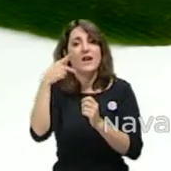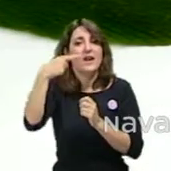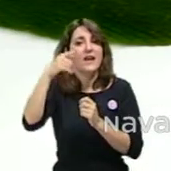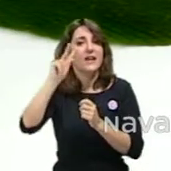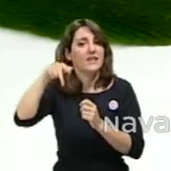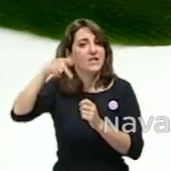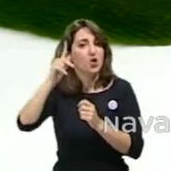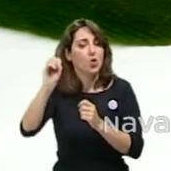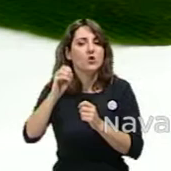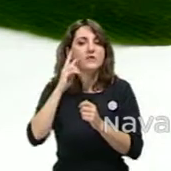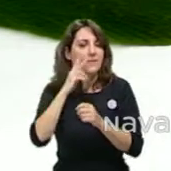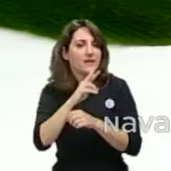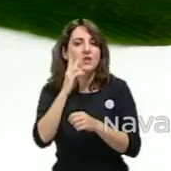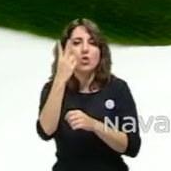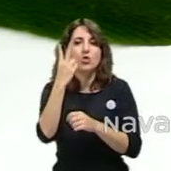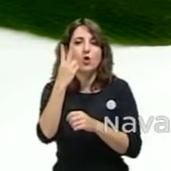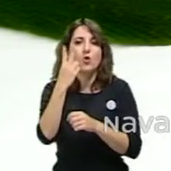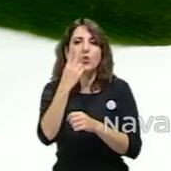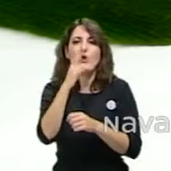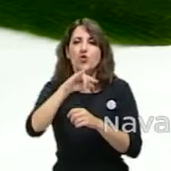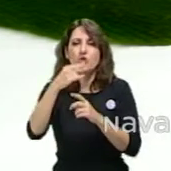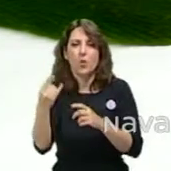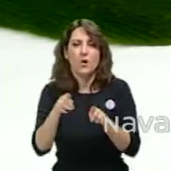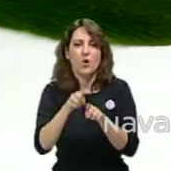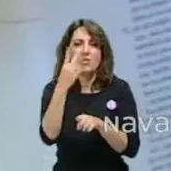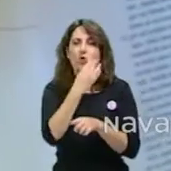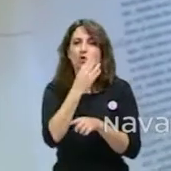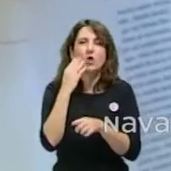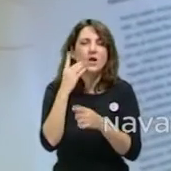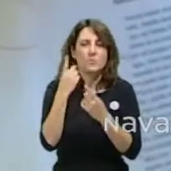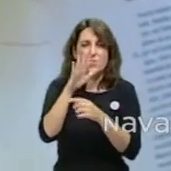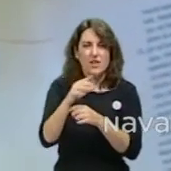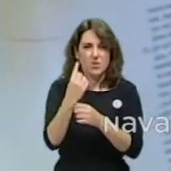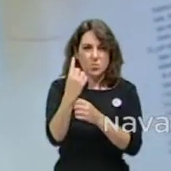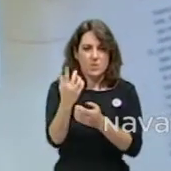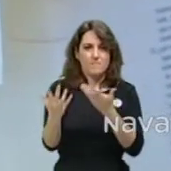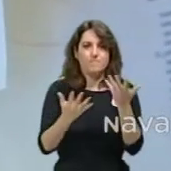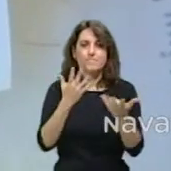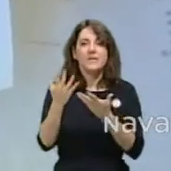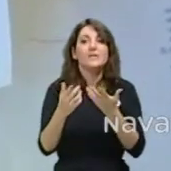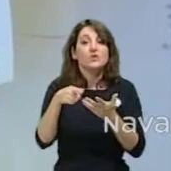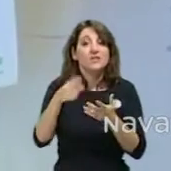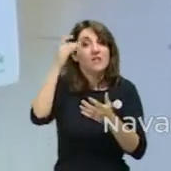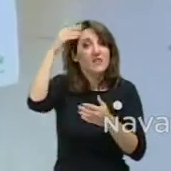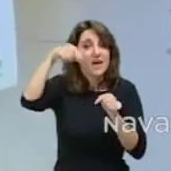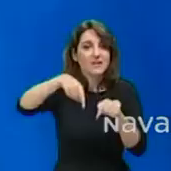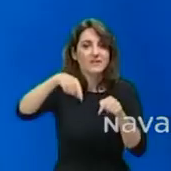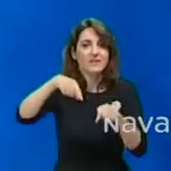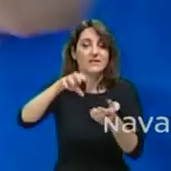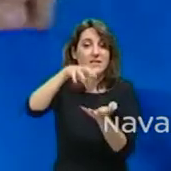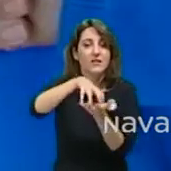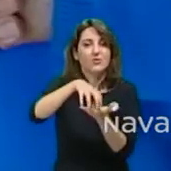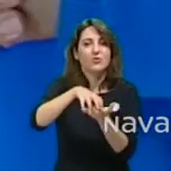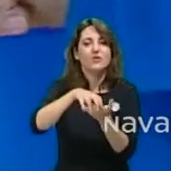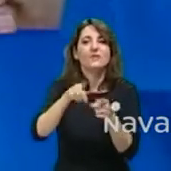el sentido de que tiene como dos hojas, pero al mismo tiempo es una. Y la idea de este centro es precisamente integrar lo que